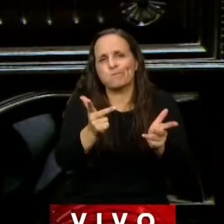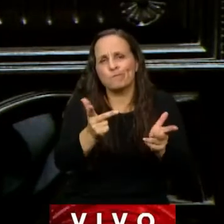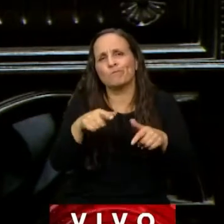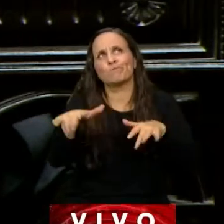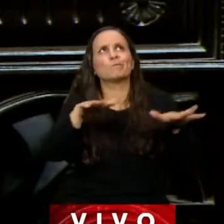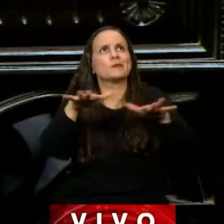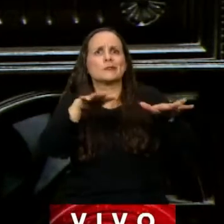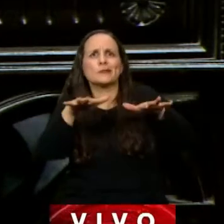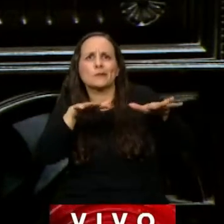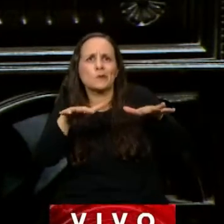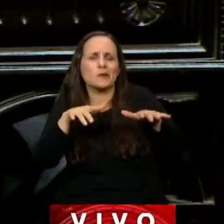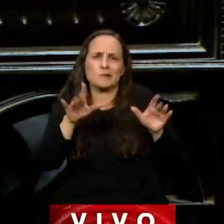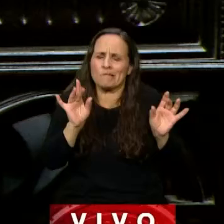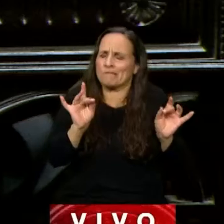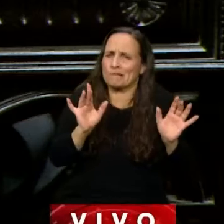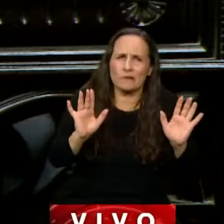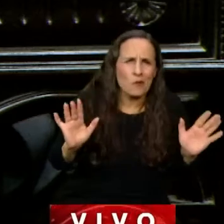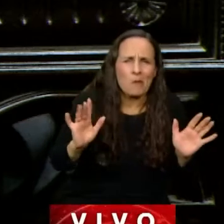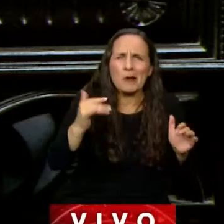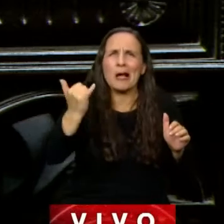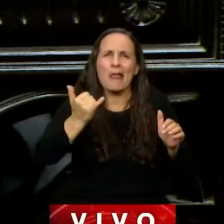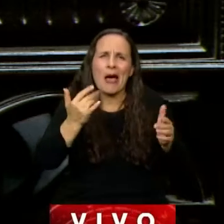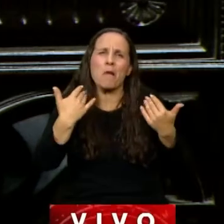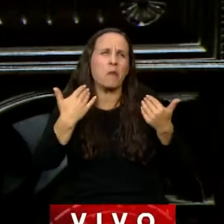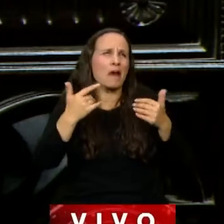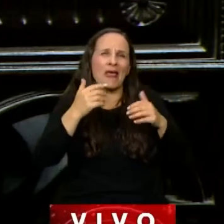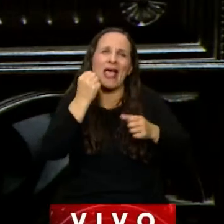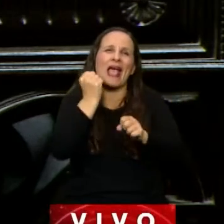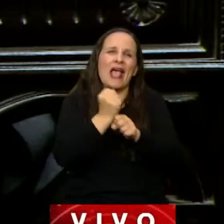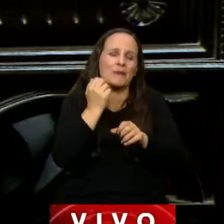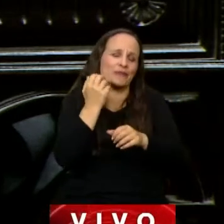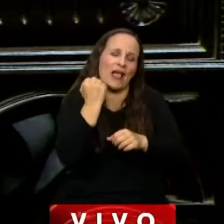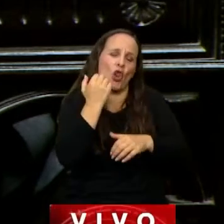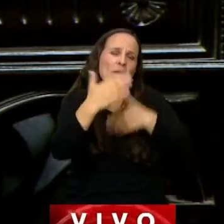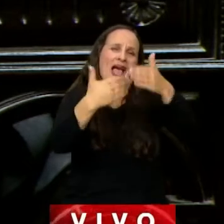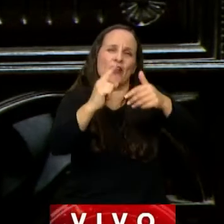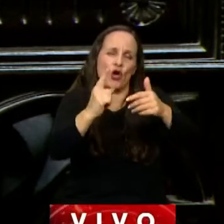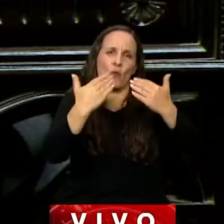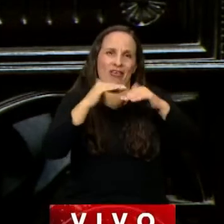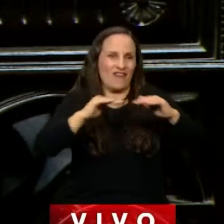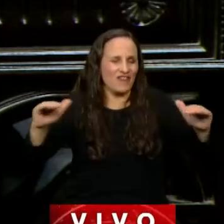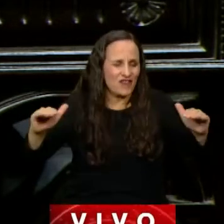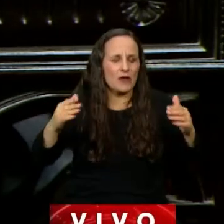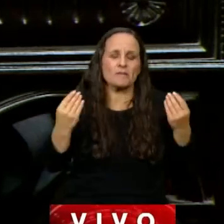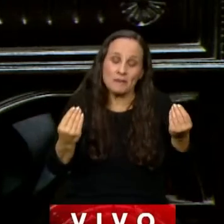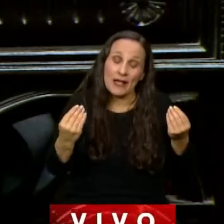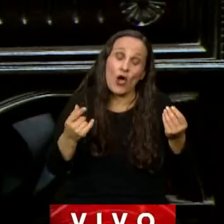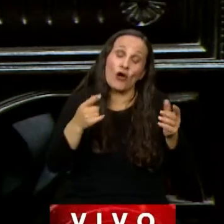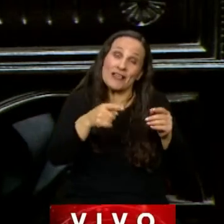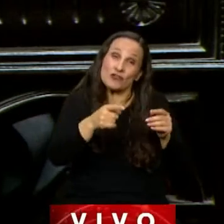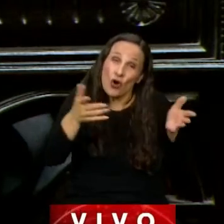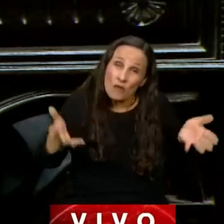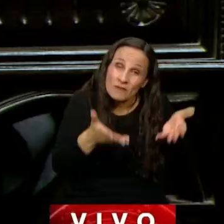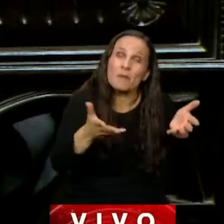cargado de incertidumbres y de amenazas recesivas, este proyecto propende a la estabilidad macroeconómica, a